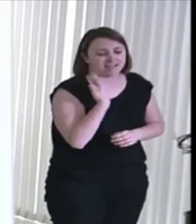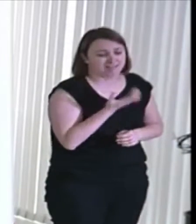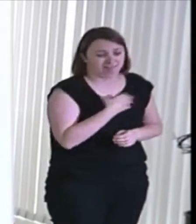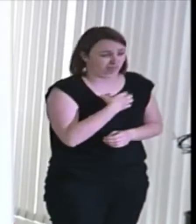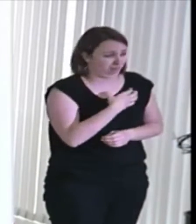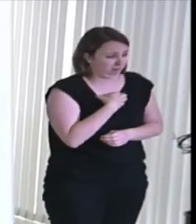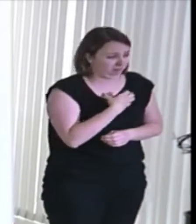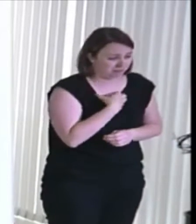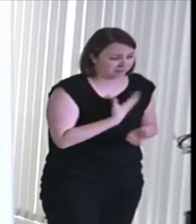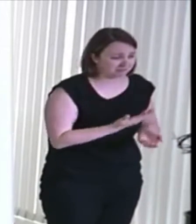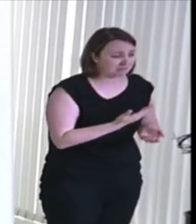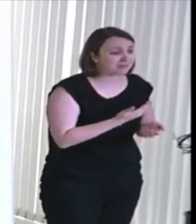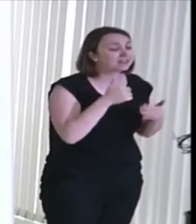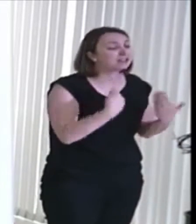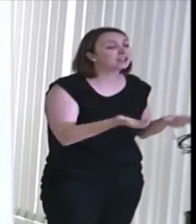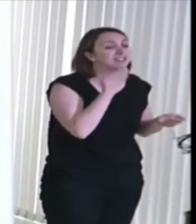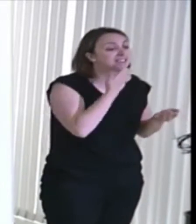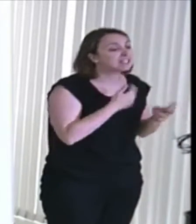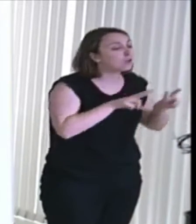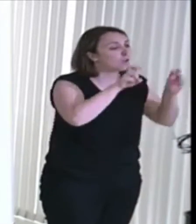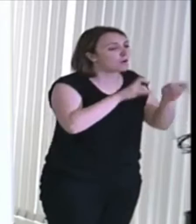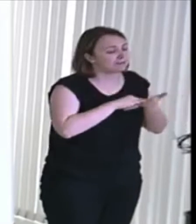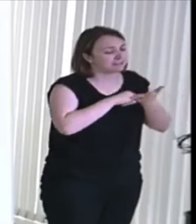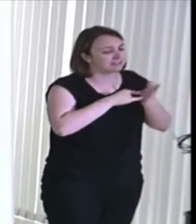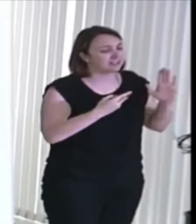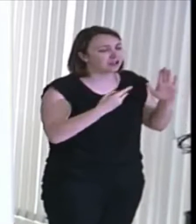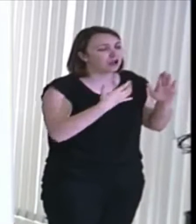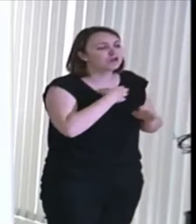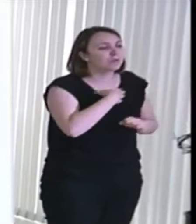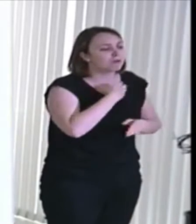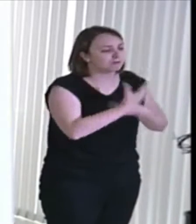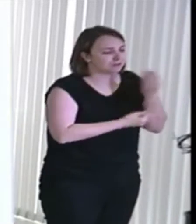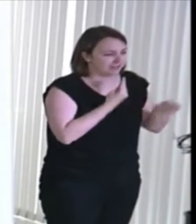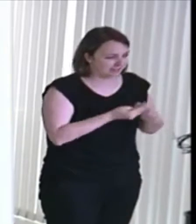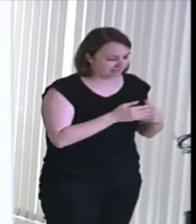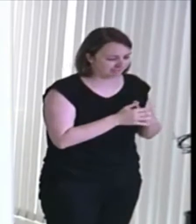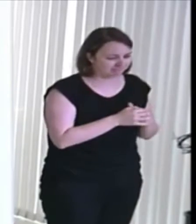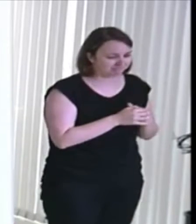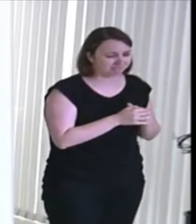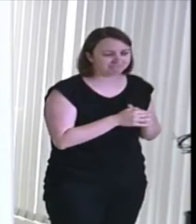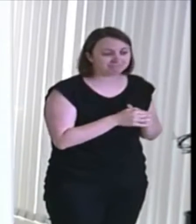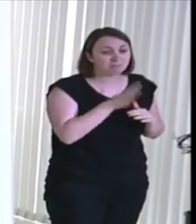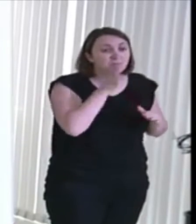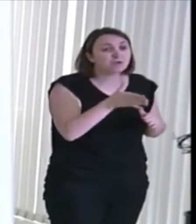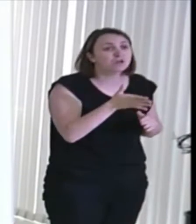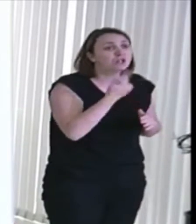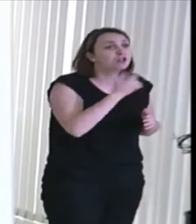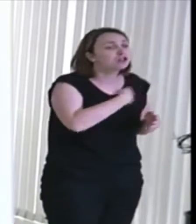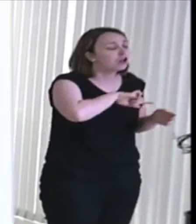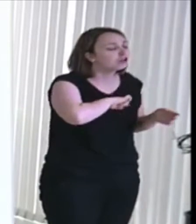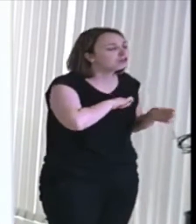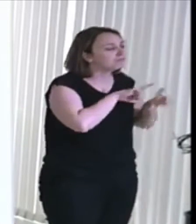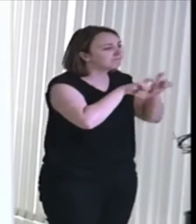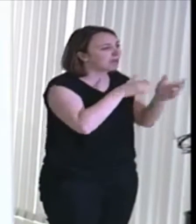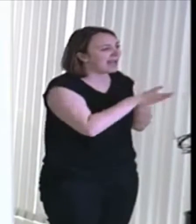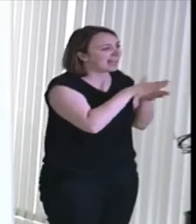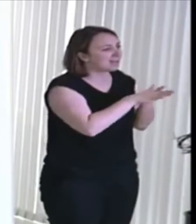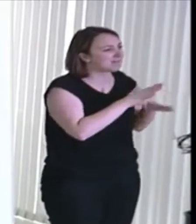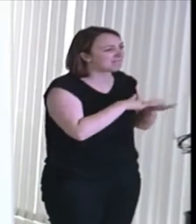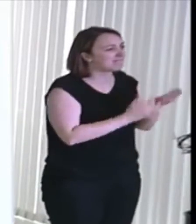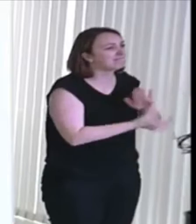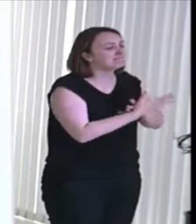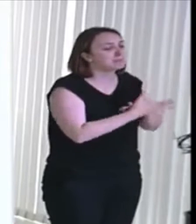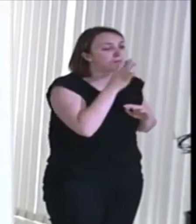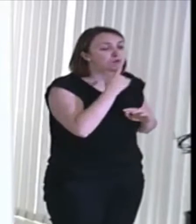¿no? Entonces, sin las nuevas tecnologías no se hubiese podido hacer, ¿no? ¿Por qué decidimos hacer una editorial? Bueno, pues porque